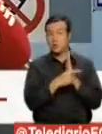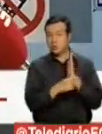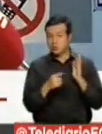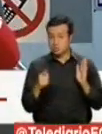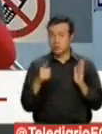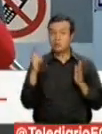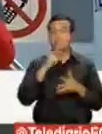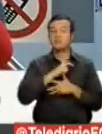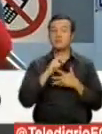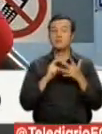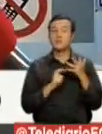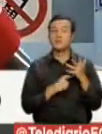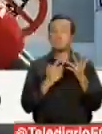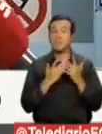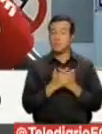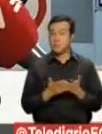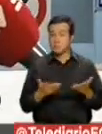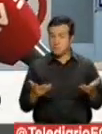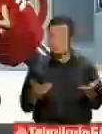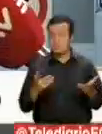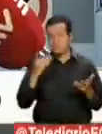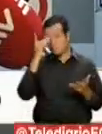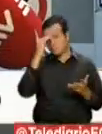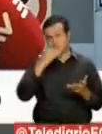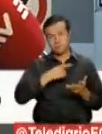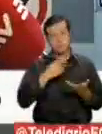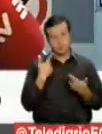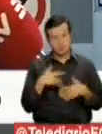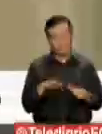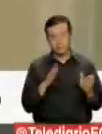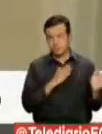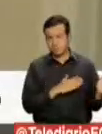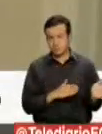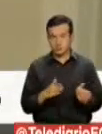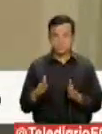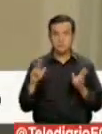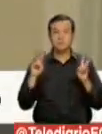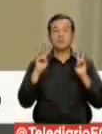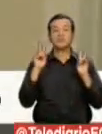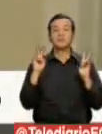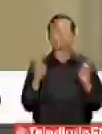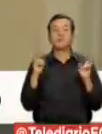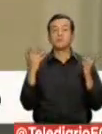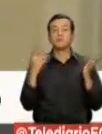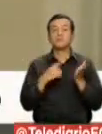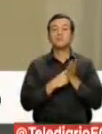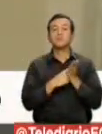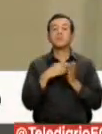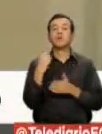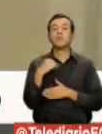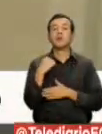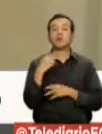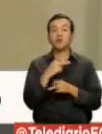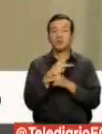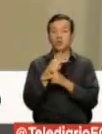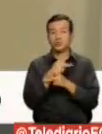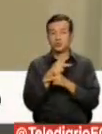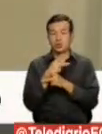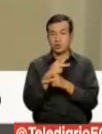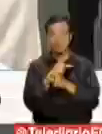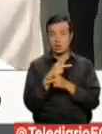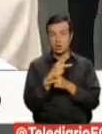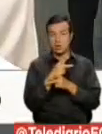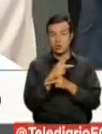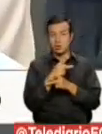que se necesita una resolución ejecutoriada. Y ese tema precisamente fue tratado este miércoles en el Consejo de Administración